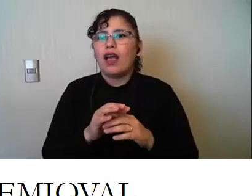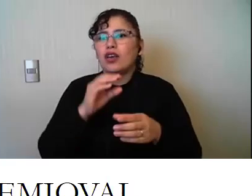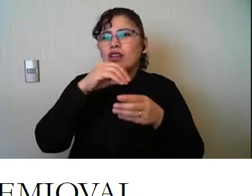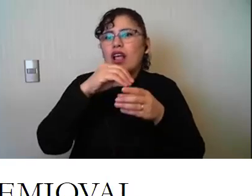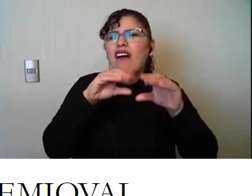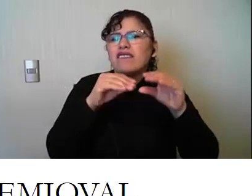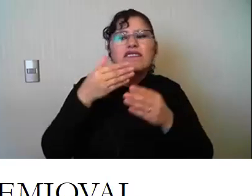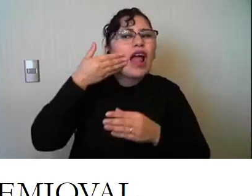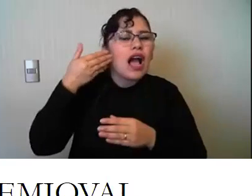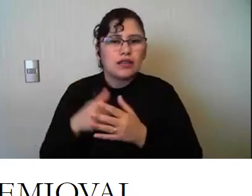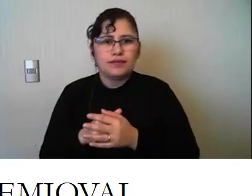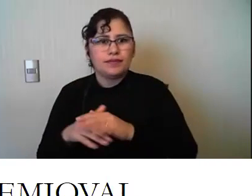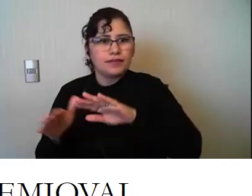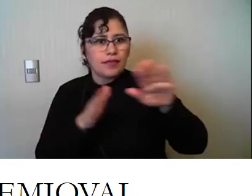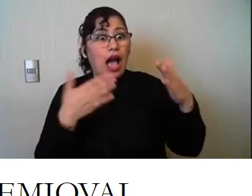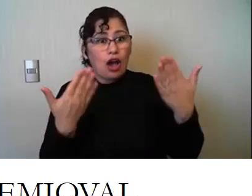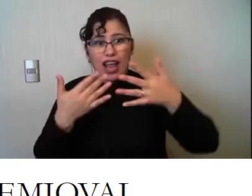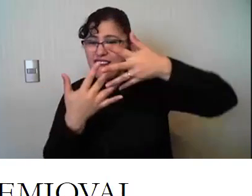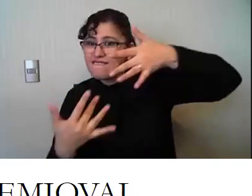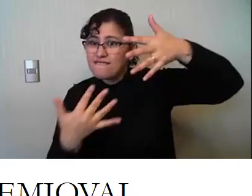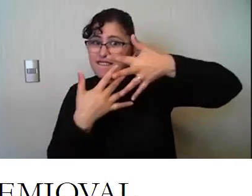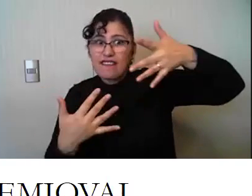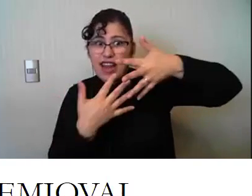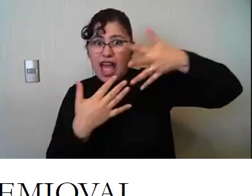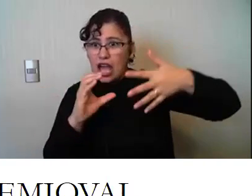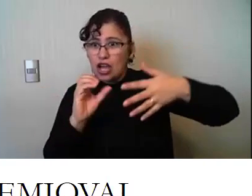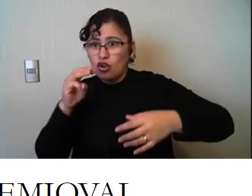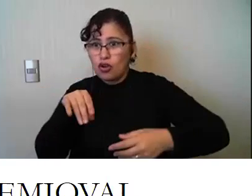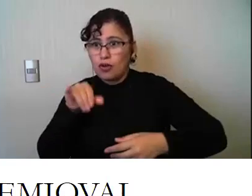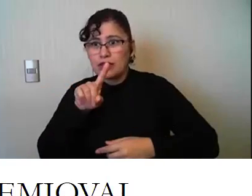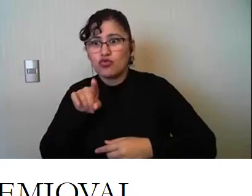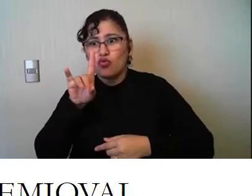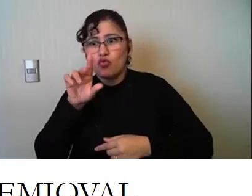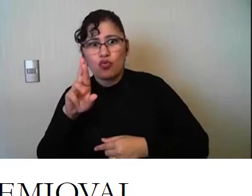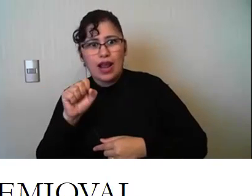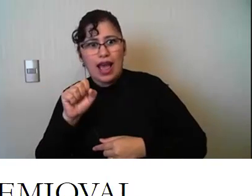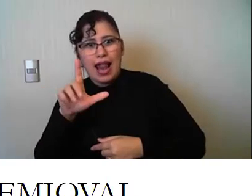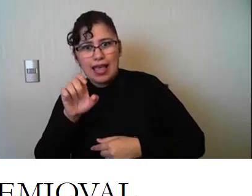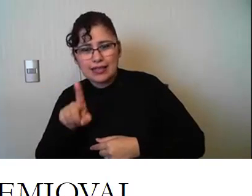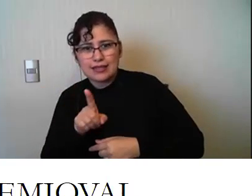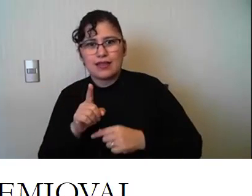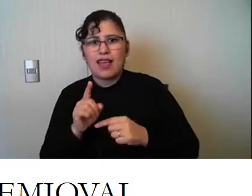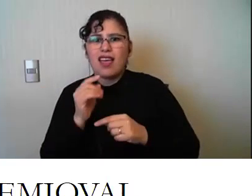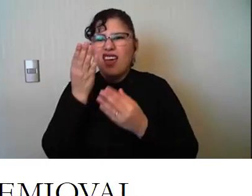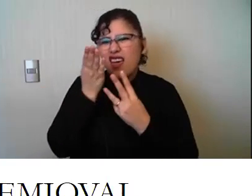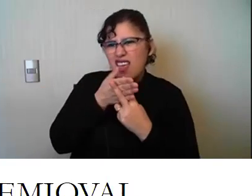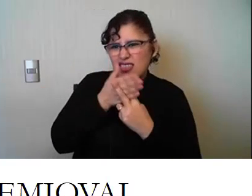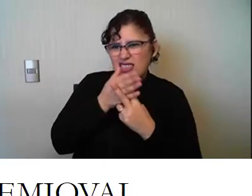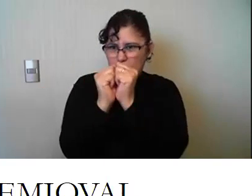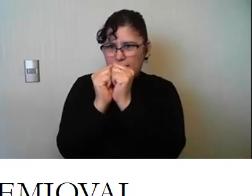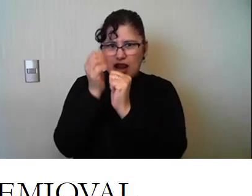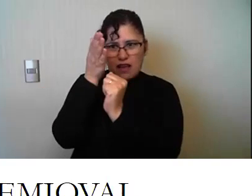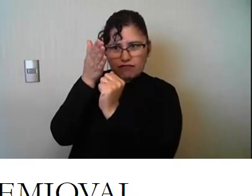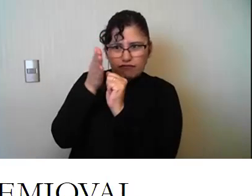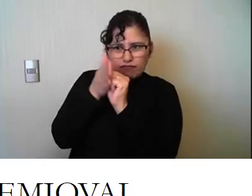interhemisféricas. Estas fibras lo que hacen es conectar regiones de los hemisferios cerebrales. Entre los